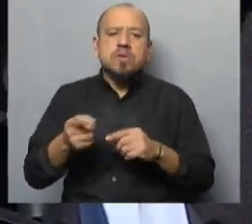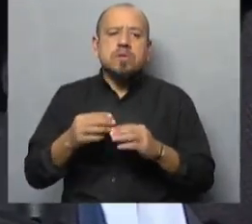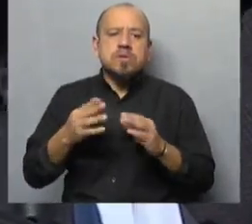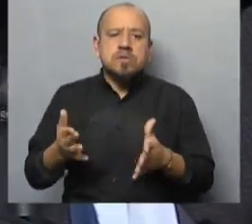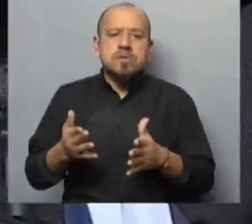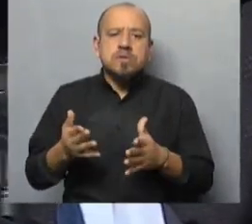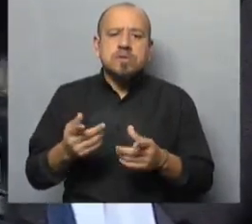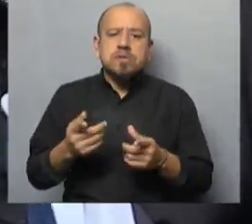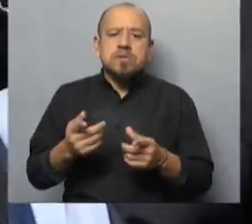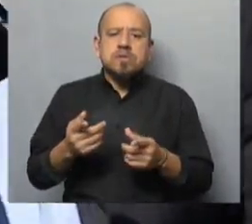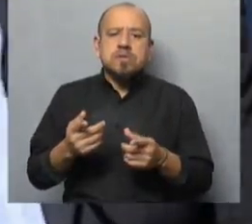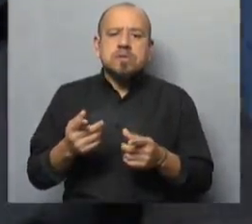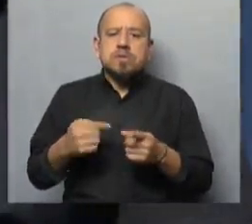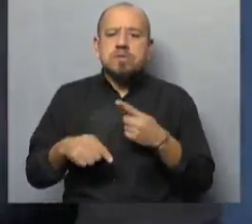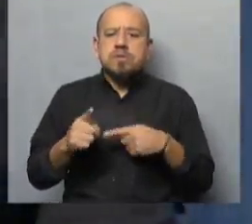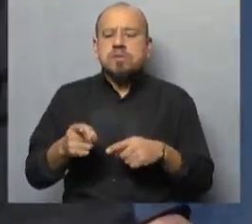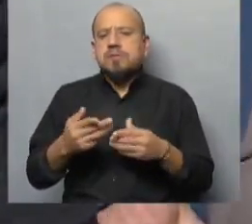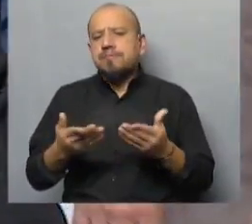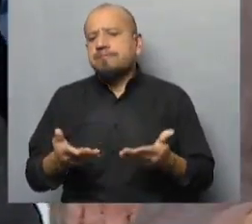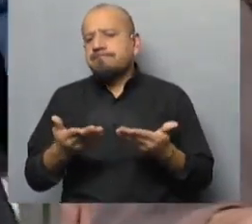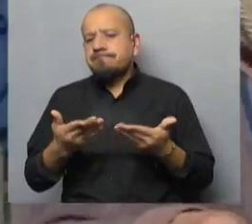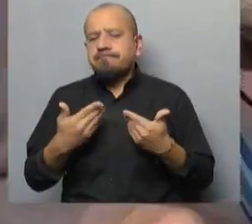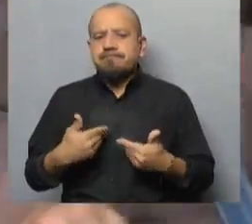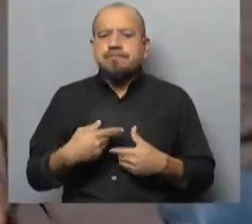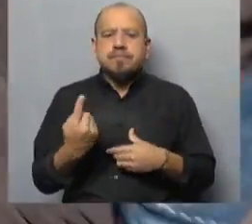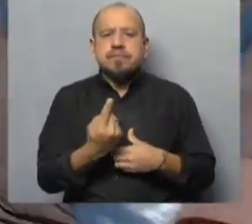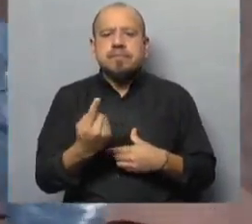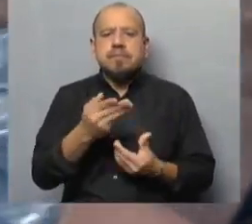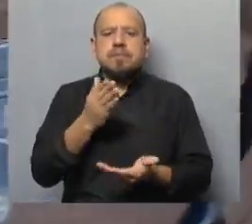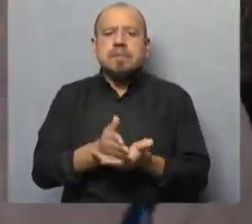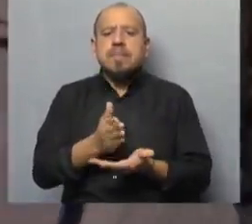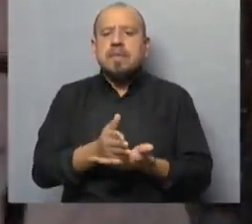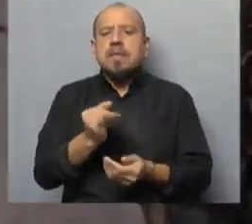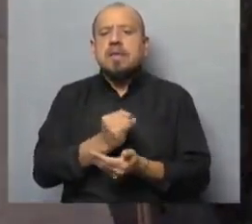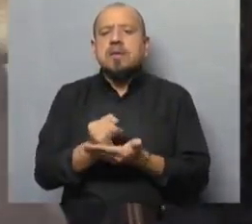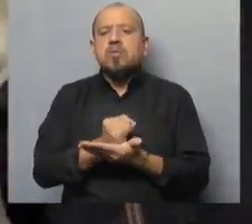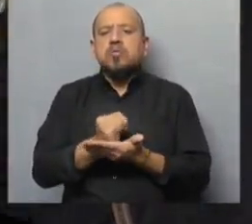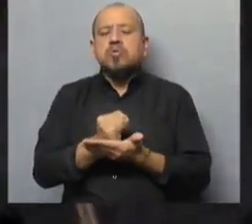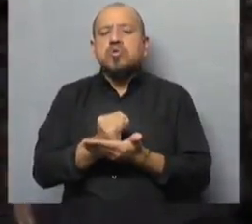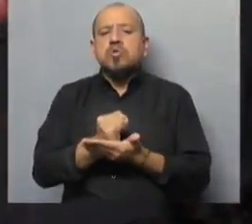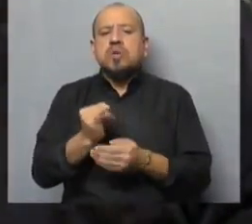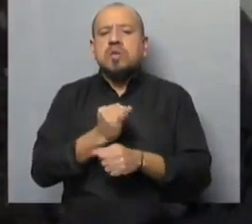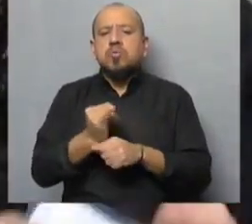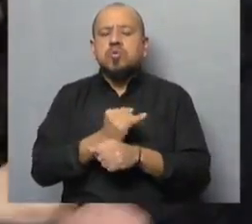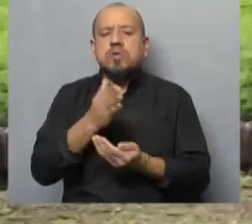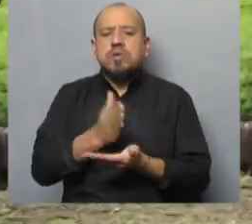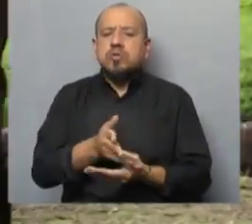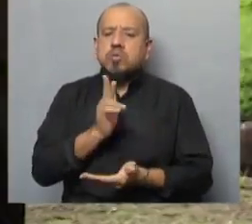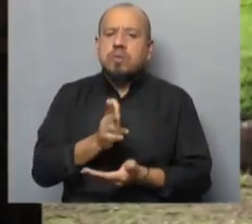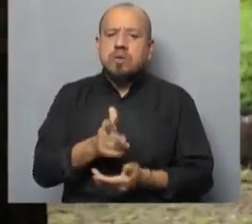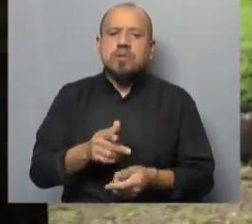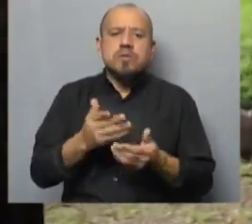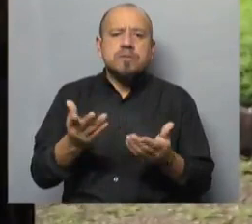enorme lesiona la autonomía de la institución es desnaturalizar la quitarle una